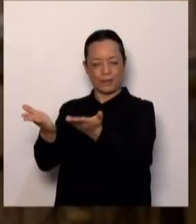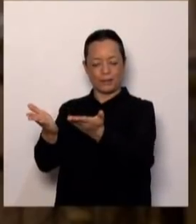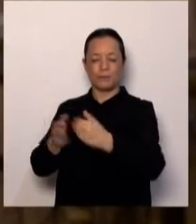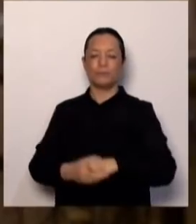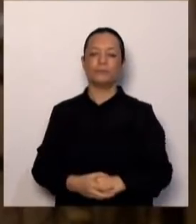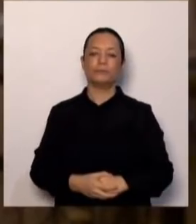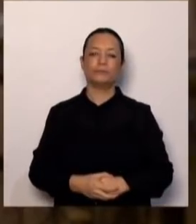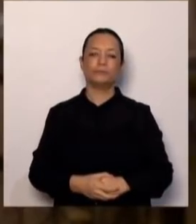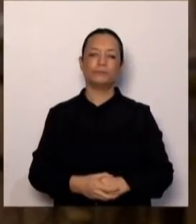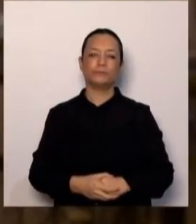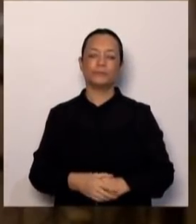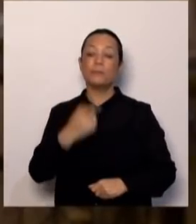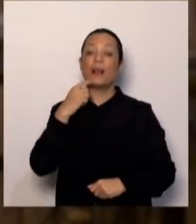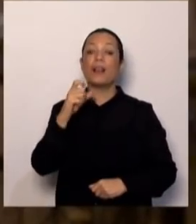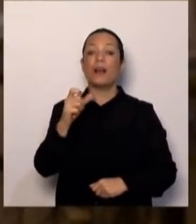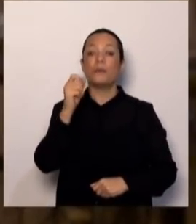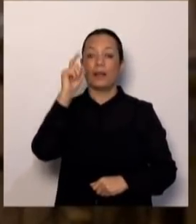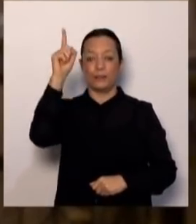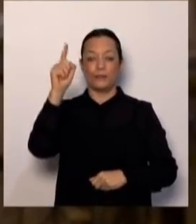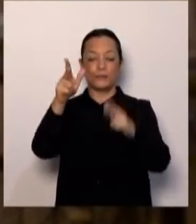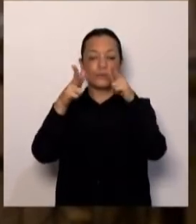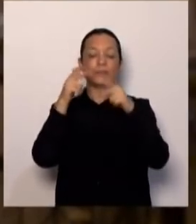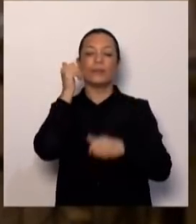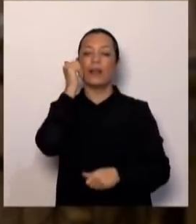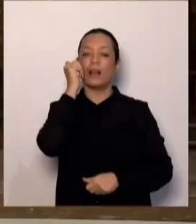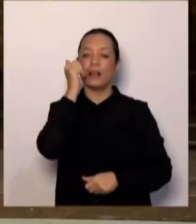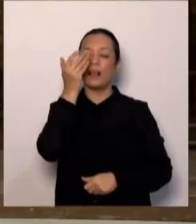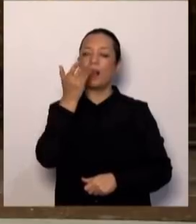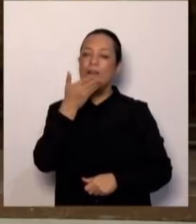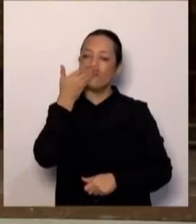dones. Palabra de Dios.